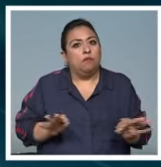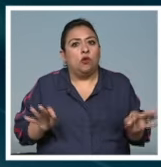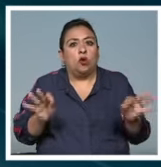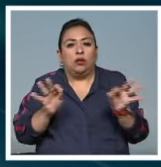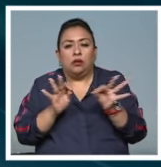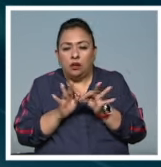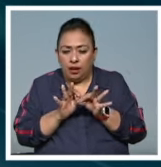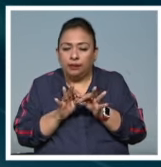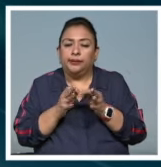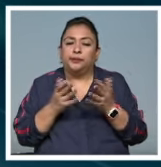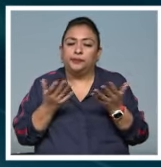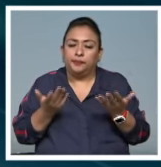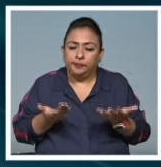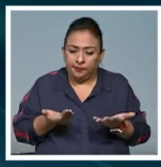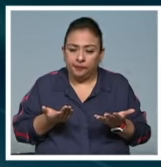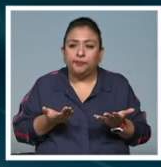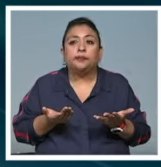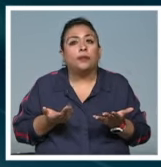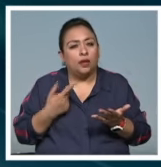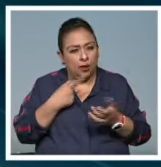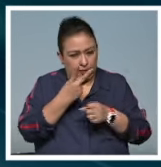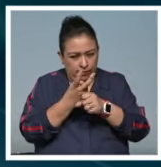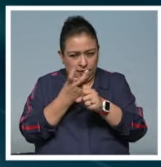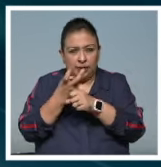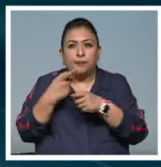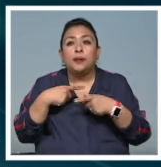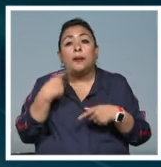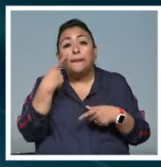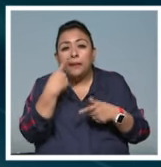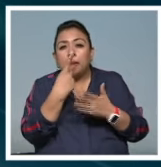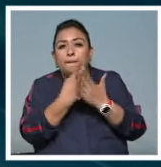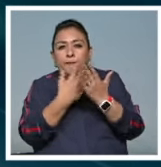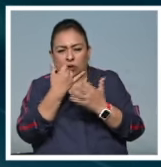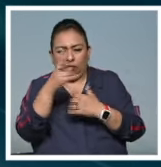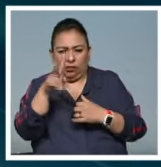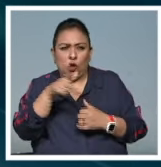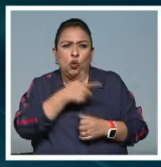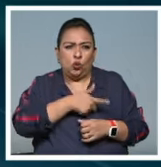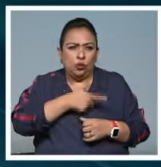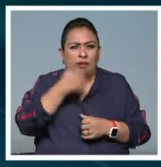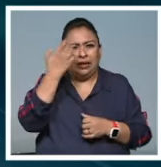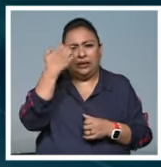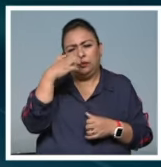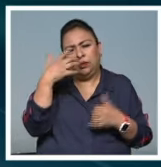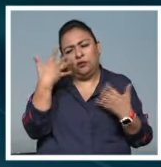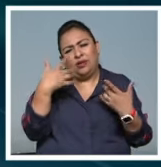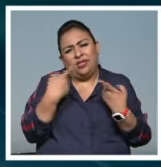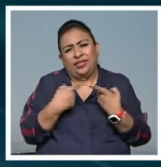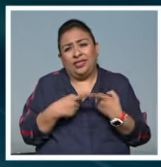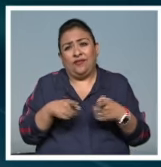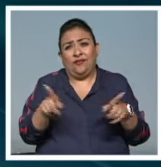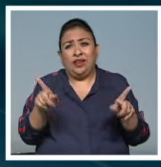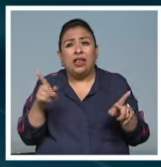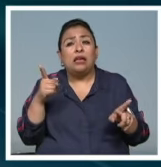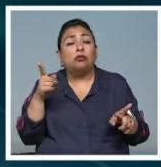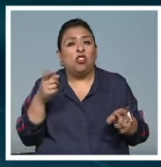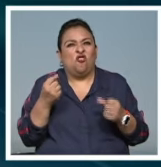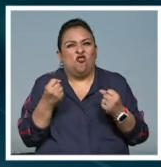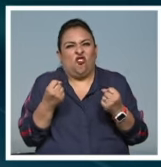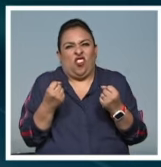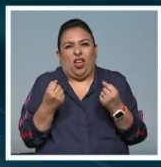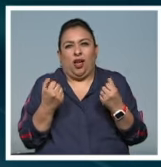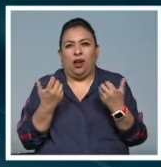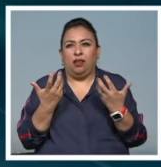Entonces, yo invito a la gente a que siga este proyecto, les va a gustar, es una experiencia sonora diferente, ¿no? Muy intensa,